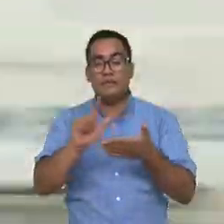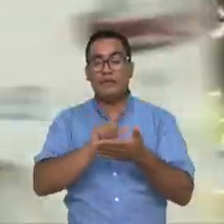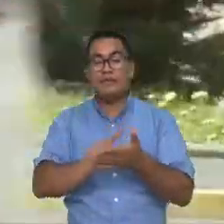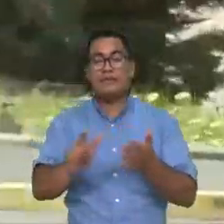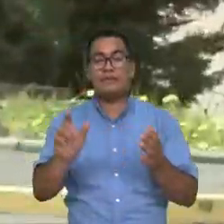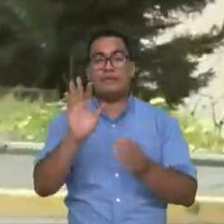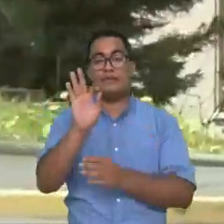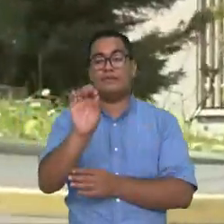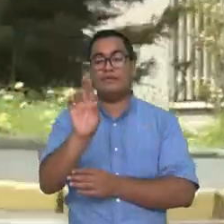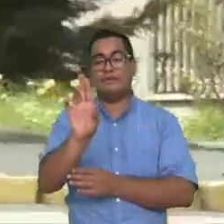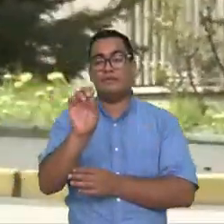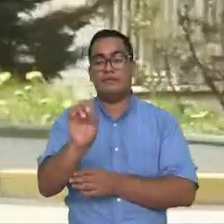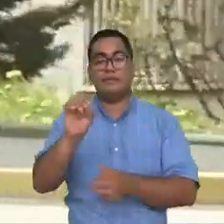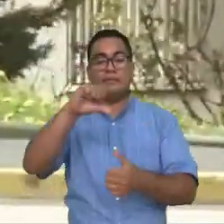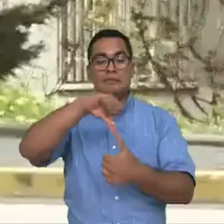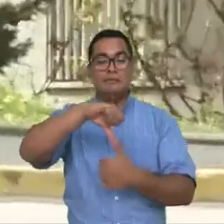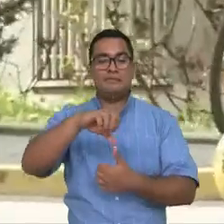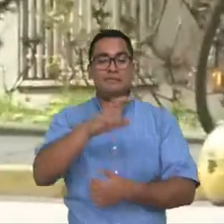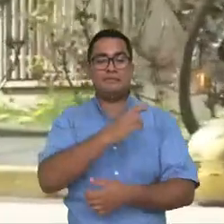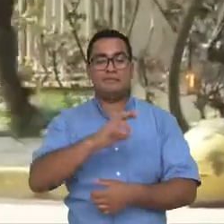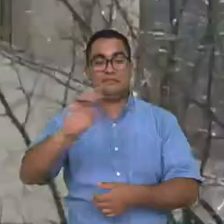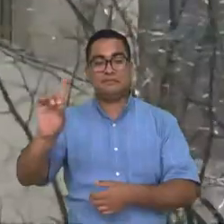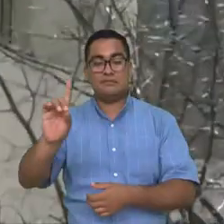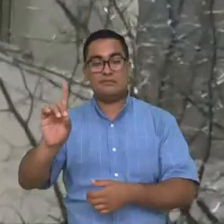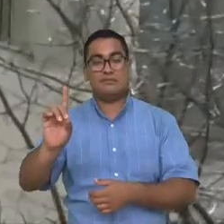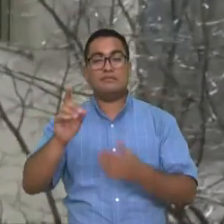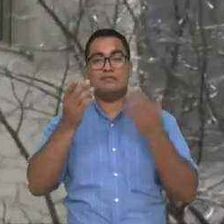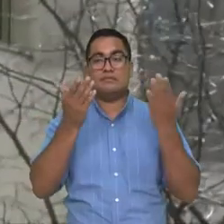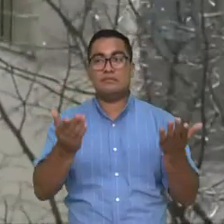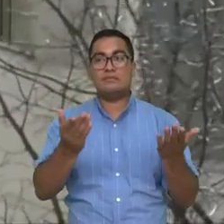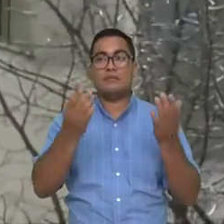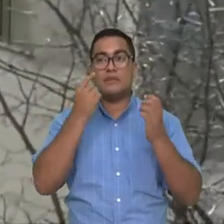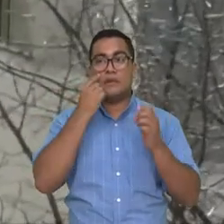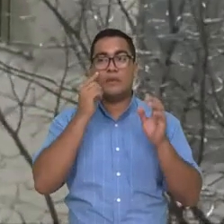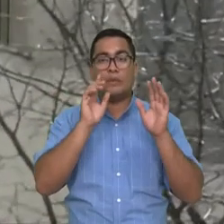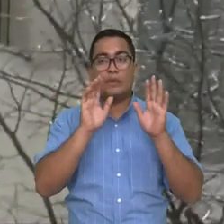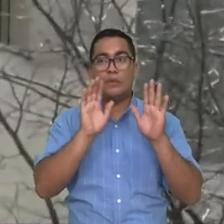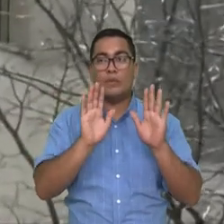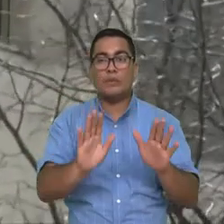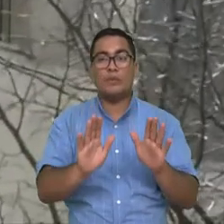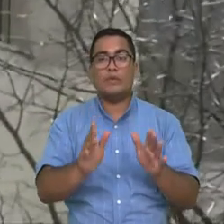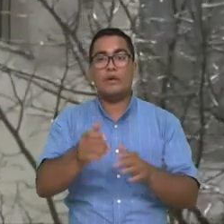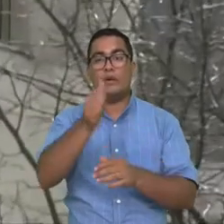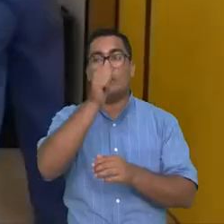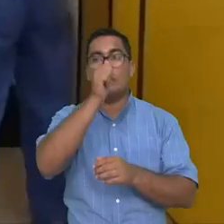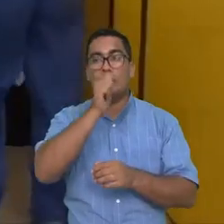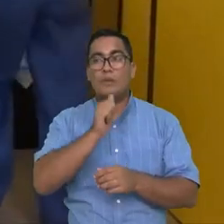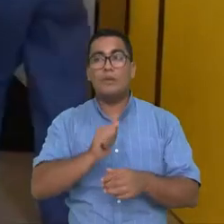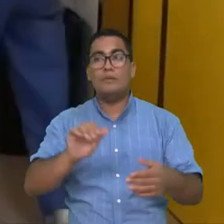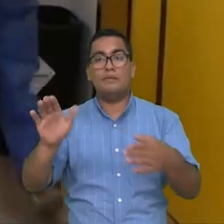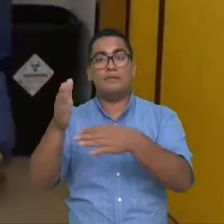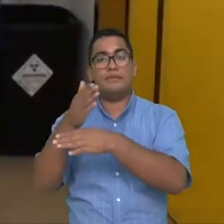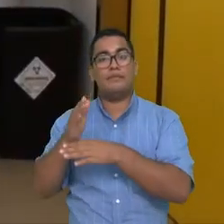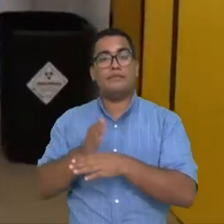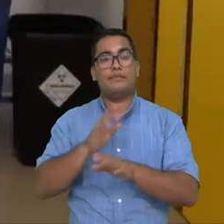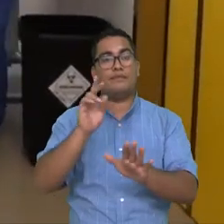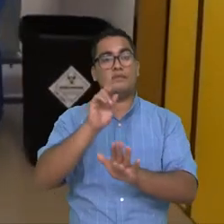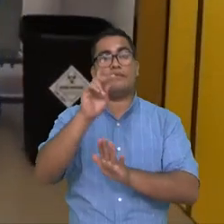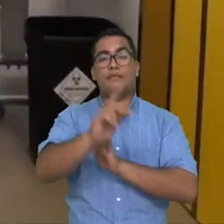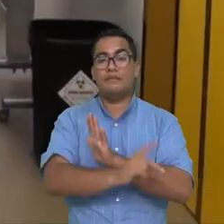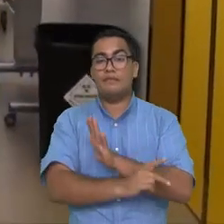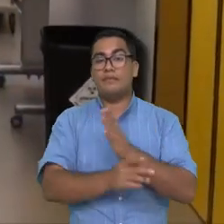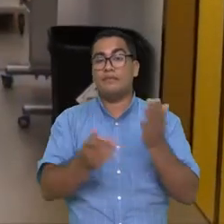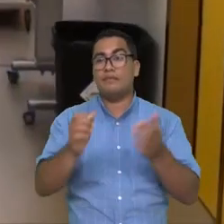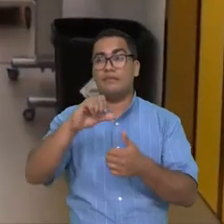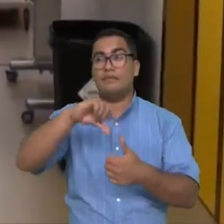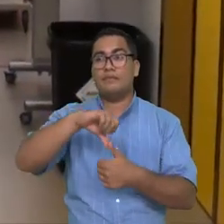el Foro Centroamericano y República Dominicana para garantizar el suministro de agua potable en cada uno de los países y